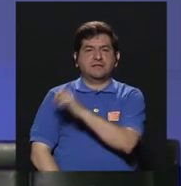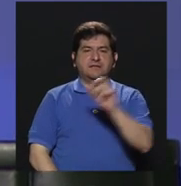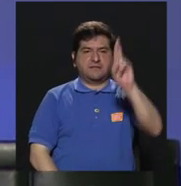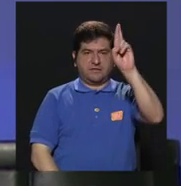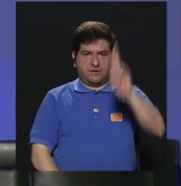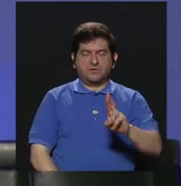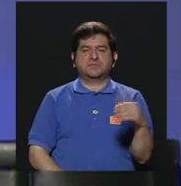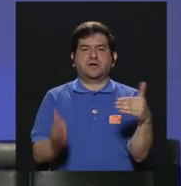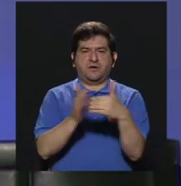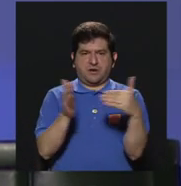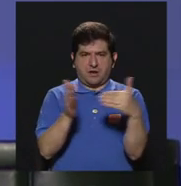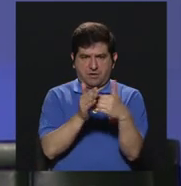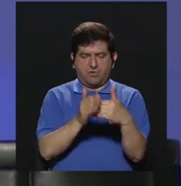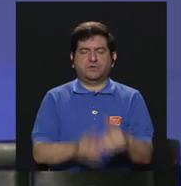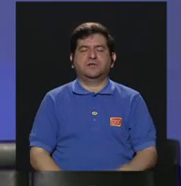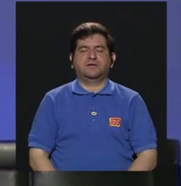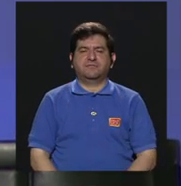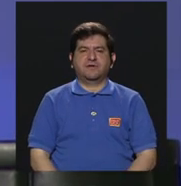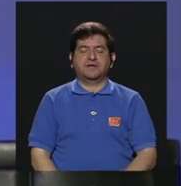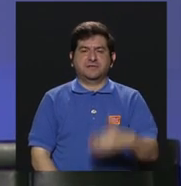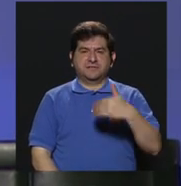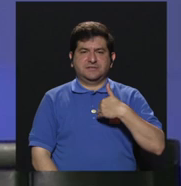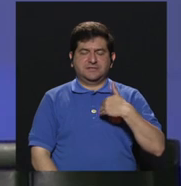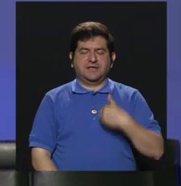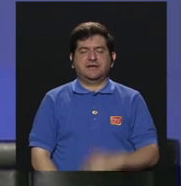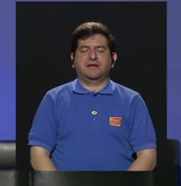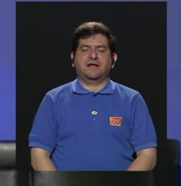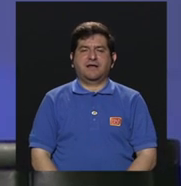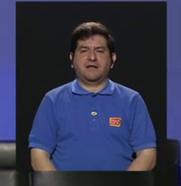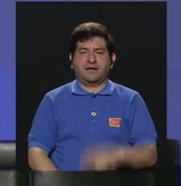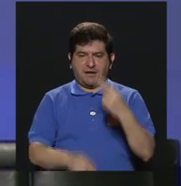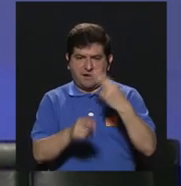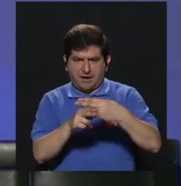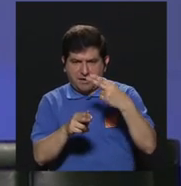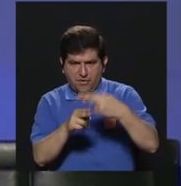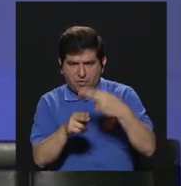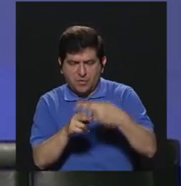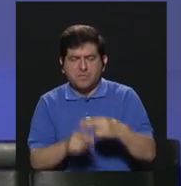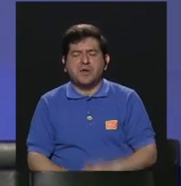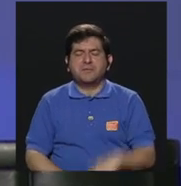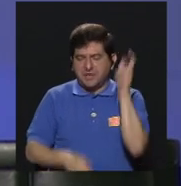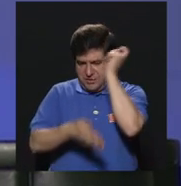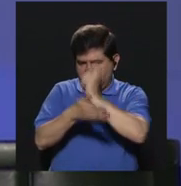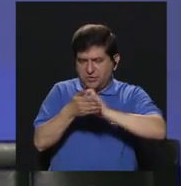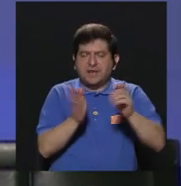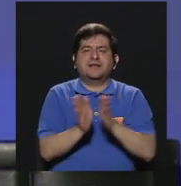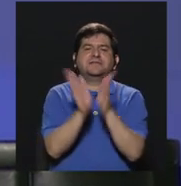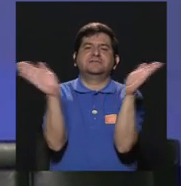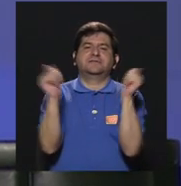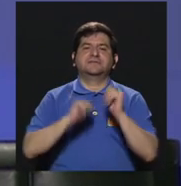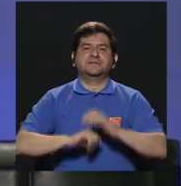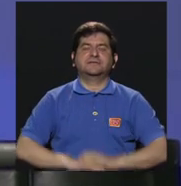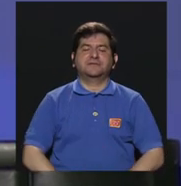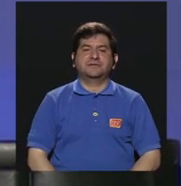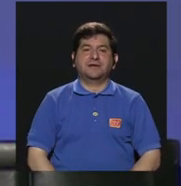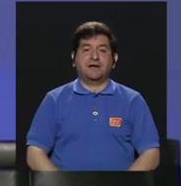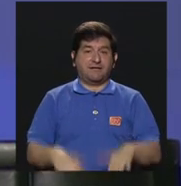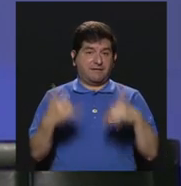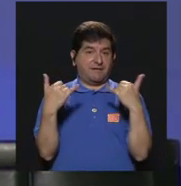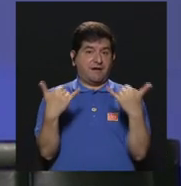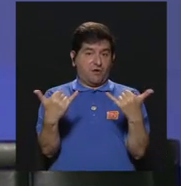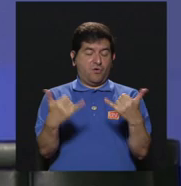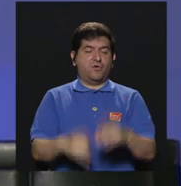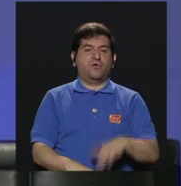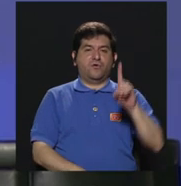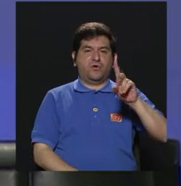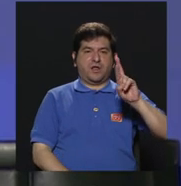Rica vuelve a ostentar la titularidad de esa importante Secretaría General en la persona de